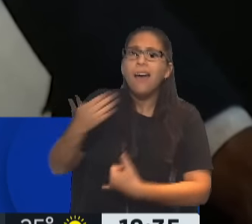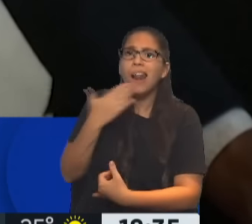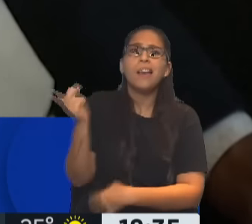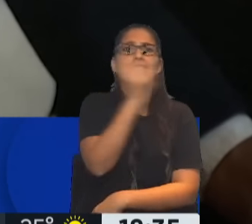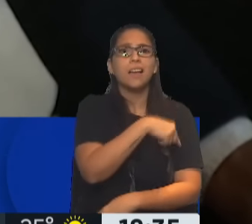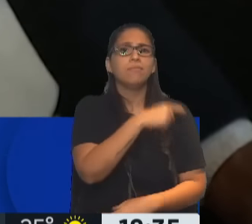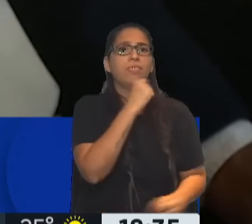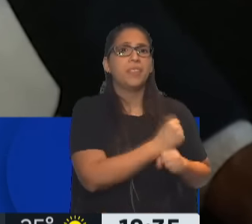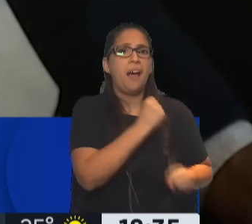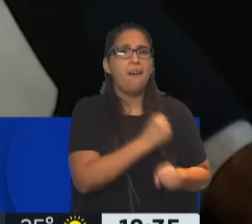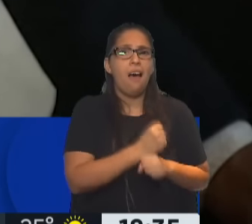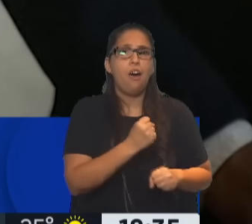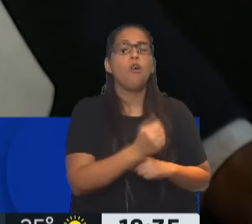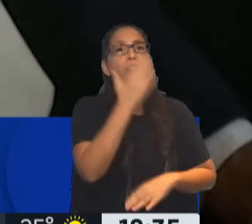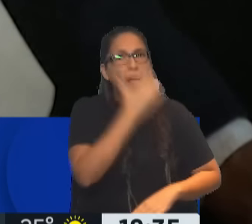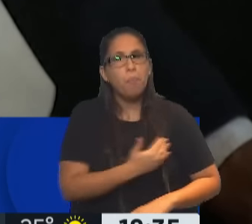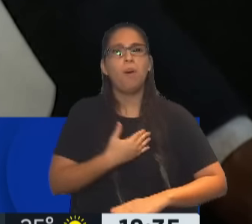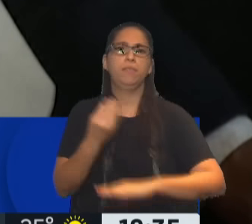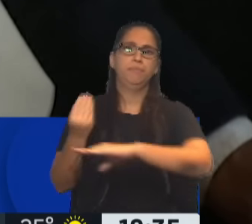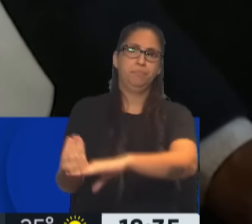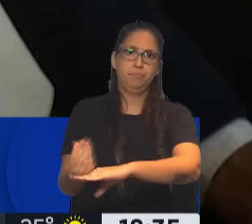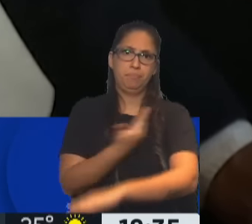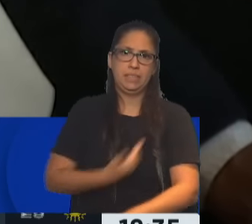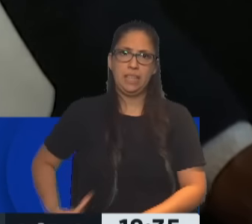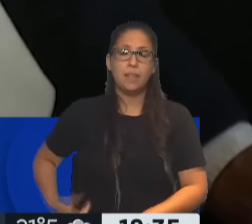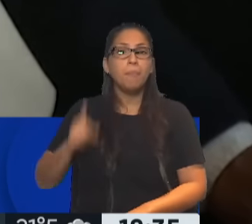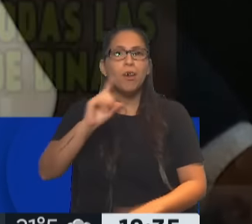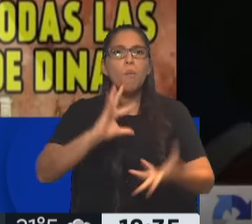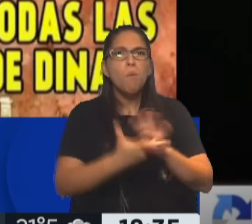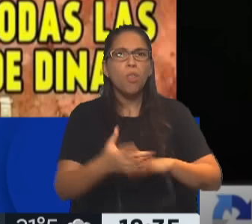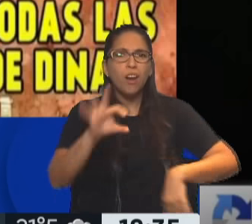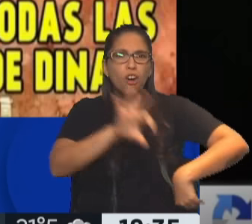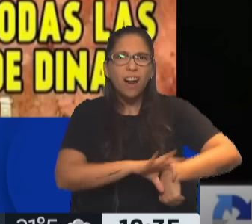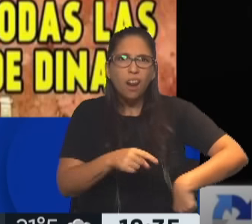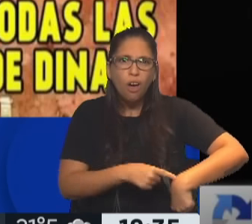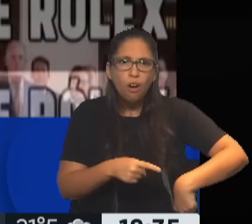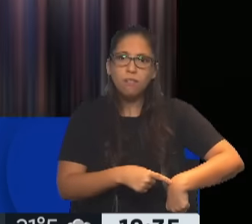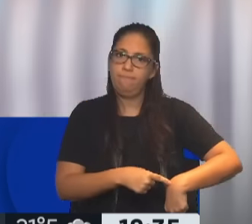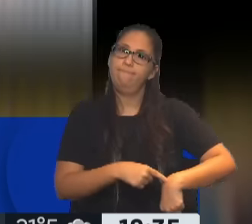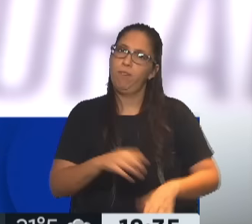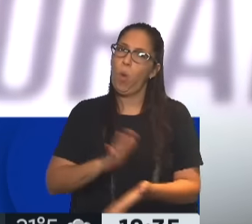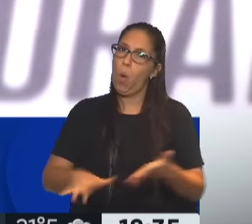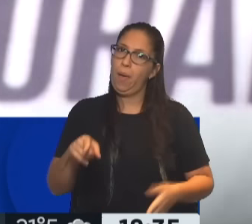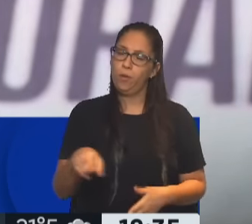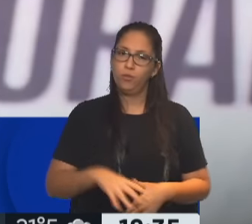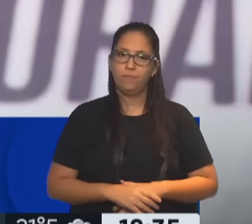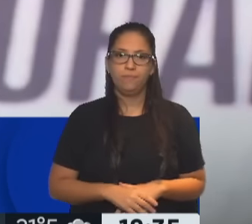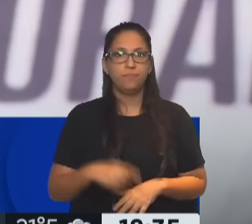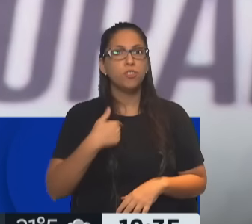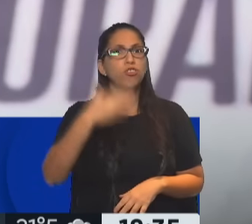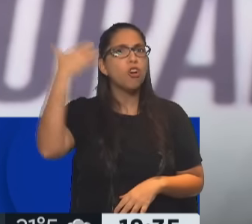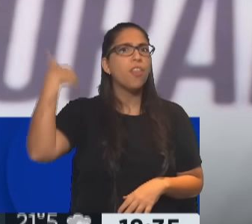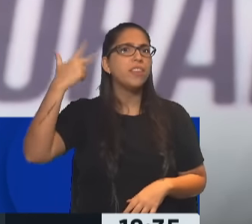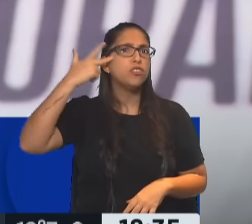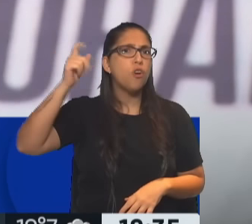con mucha anterioridad a su cargo. Pero los modelos de los relojes que luce en las imágenes son actuales. Trabajo desde mis